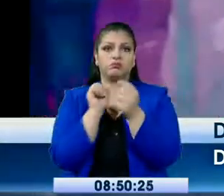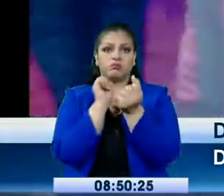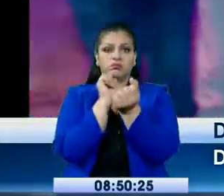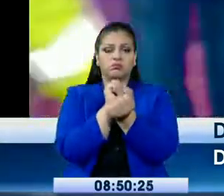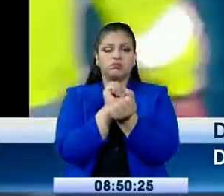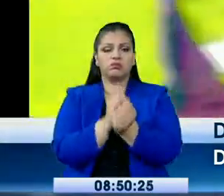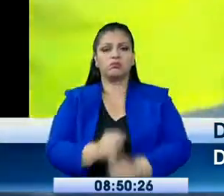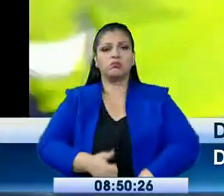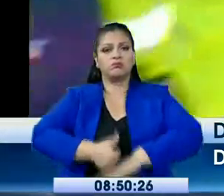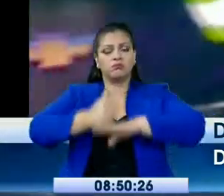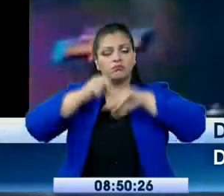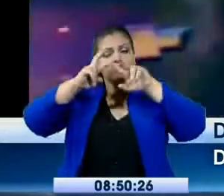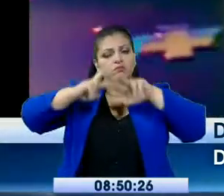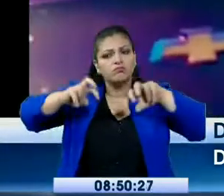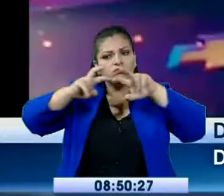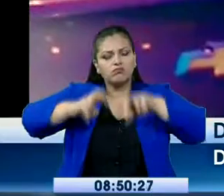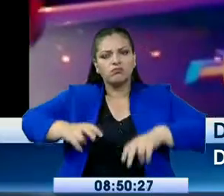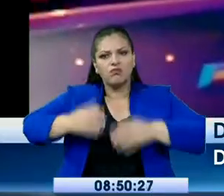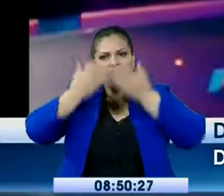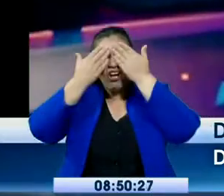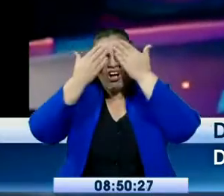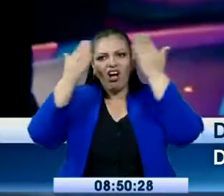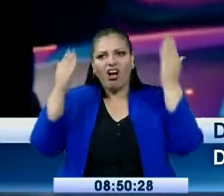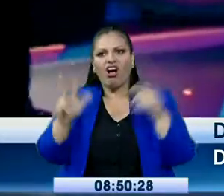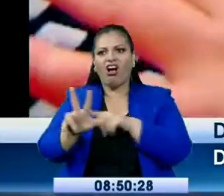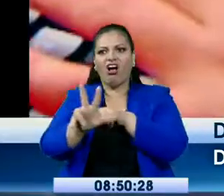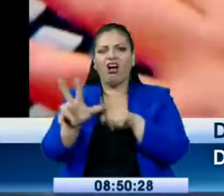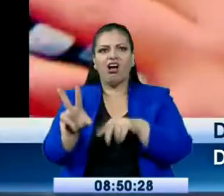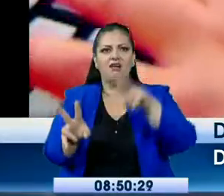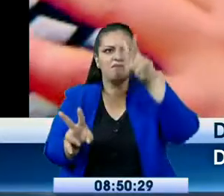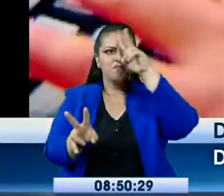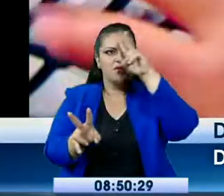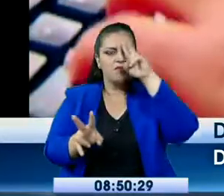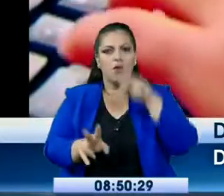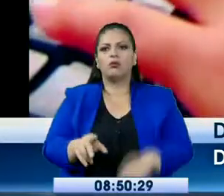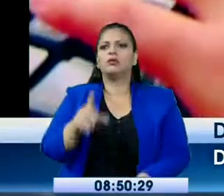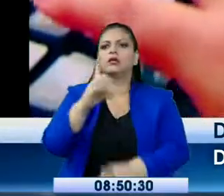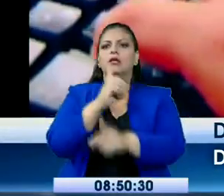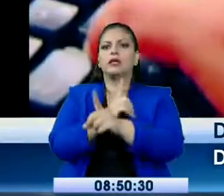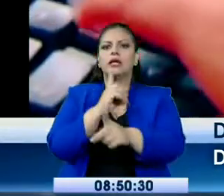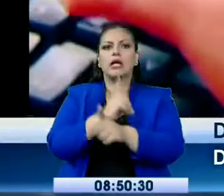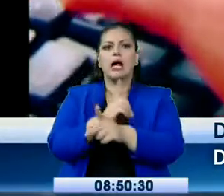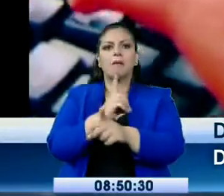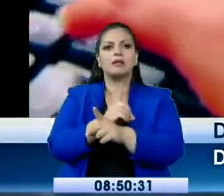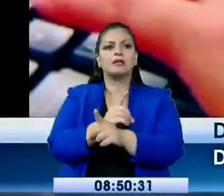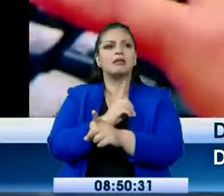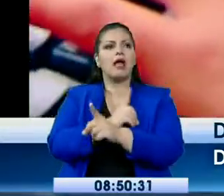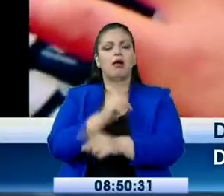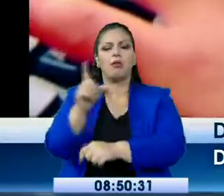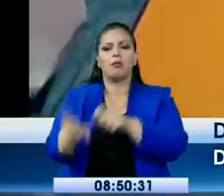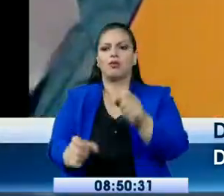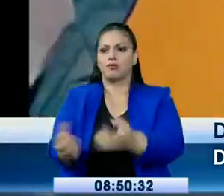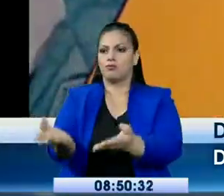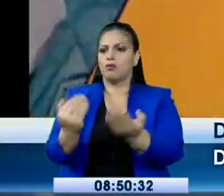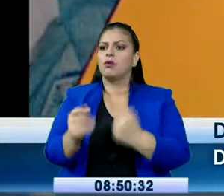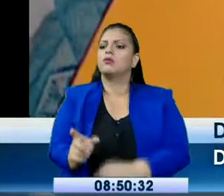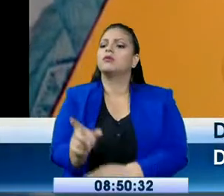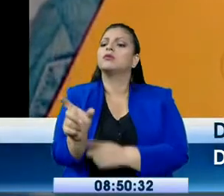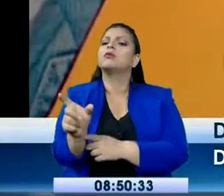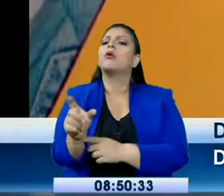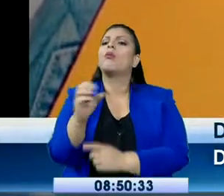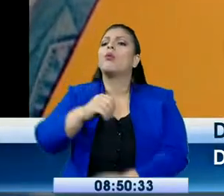se encargaban de alterar certificados médicos para luego ingresarlos al sistema del CONADIS y así emitir carnets a